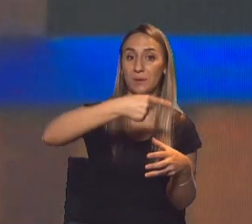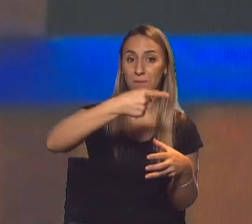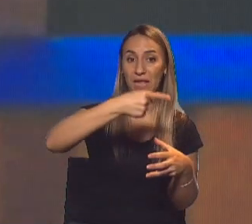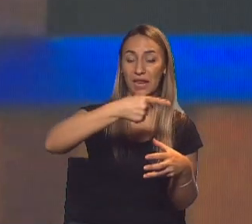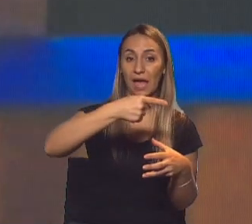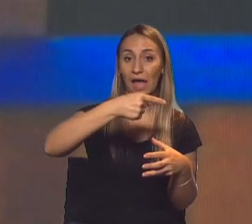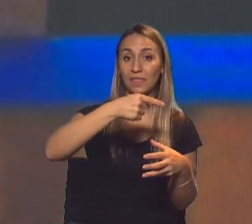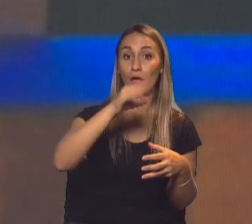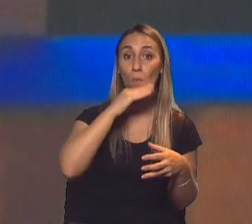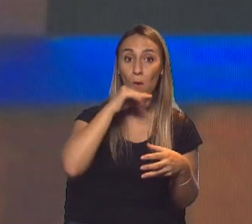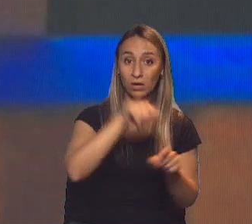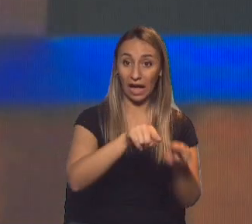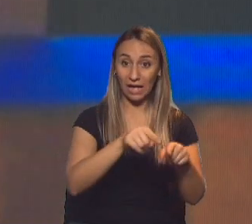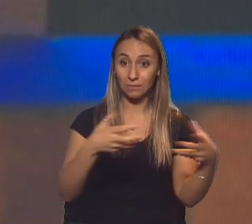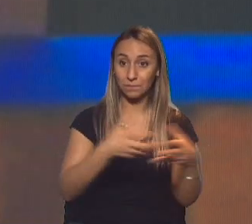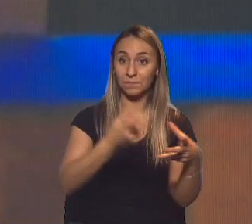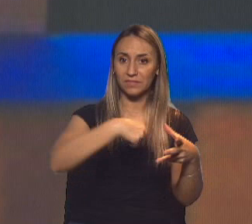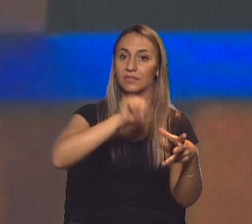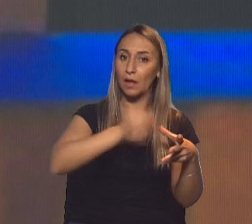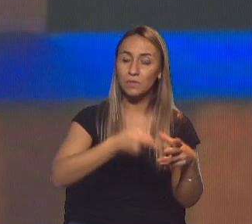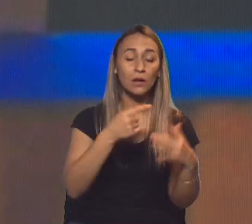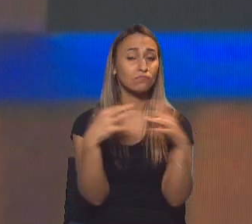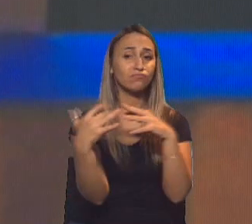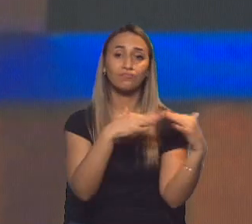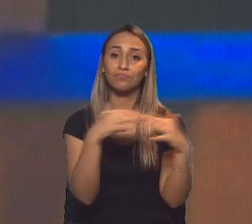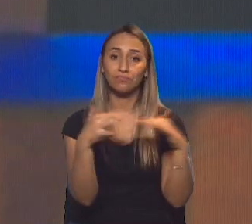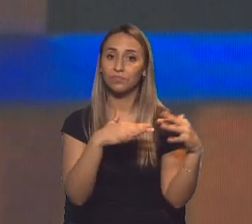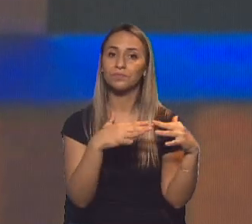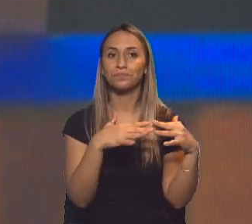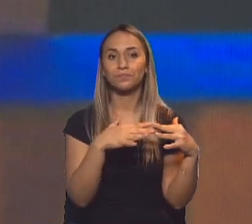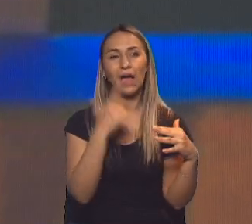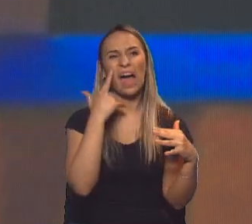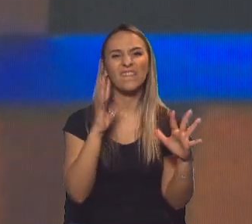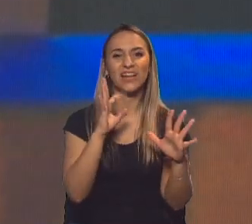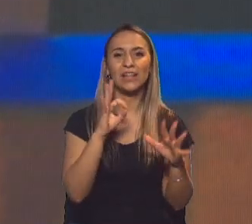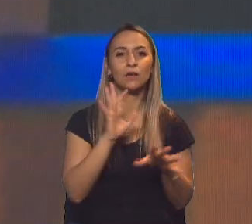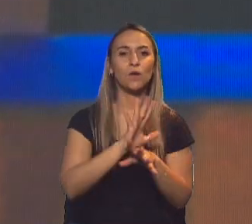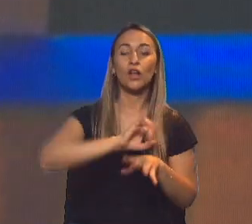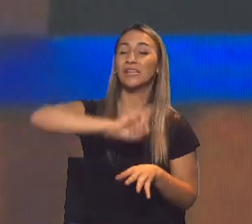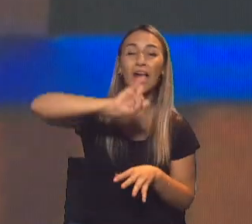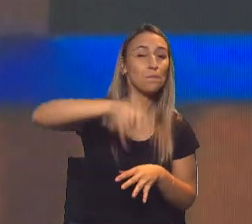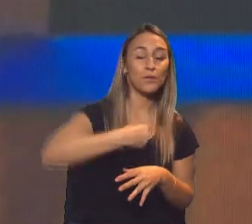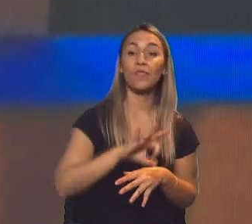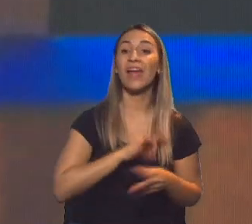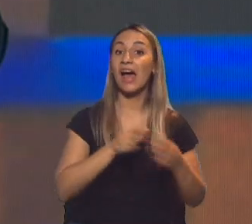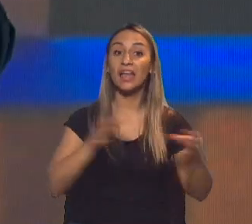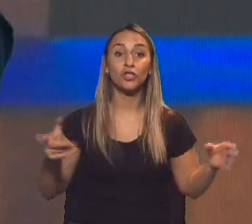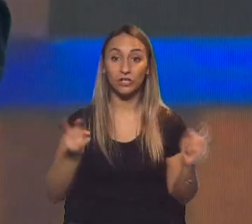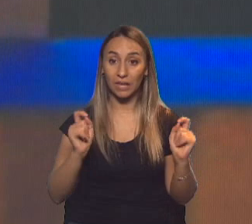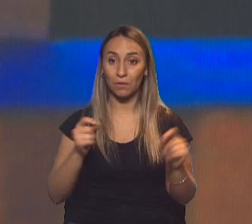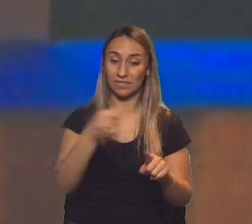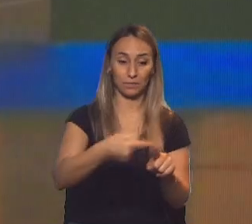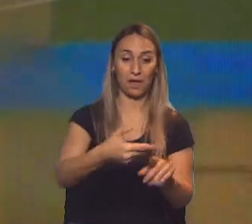las gladiadoras, estaban jugando, ¿sí? El partido por a ver quién era el supercampeón del año. Porque la semana